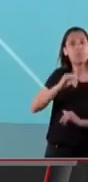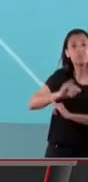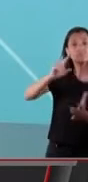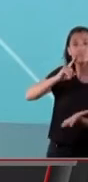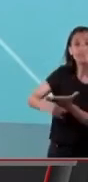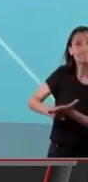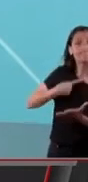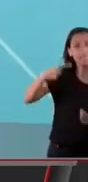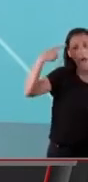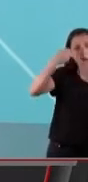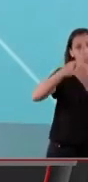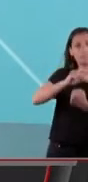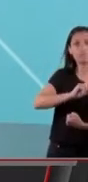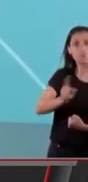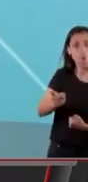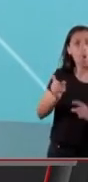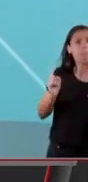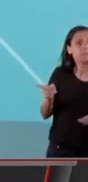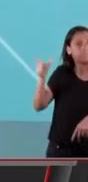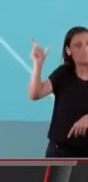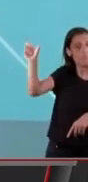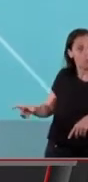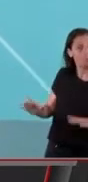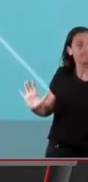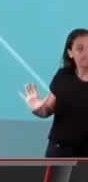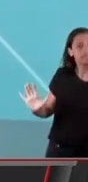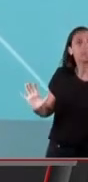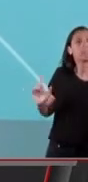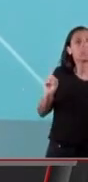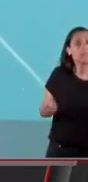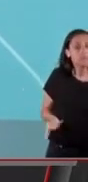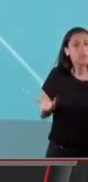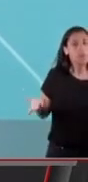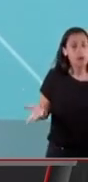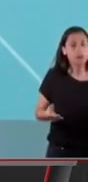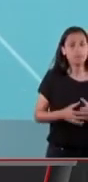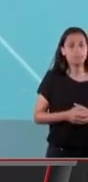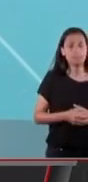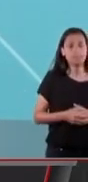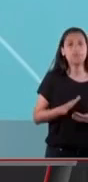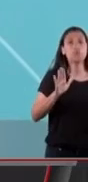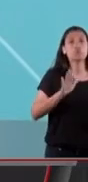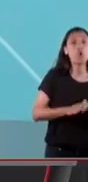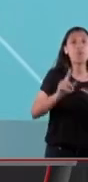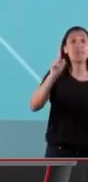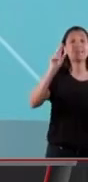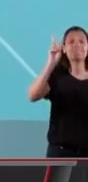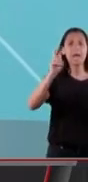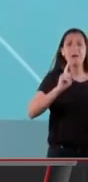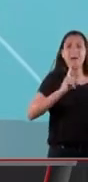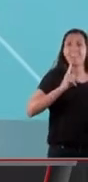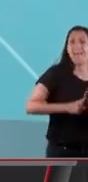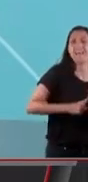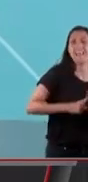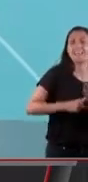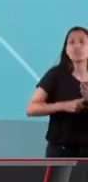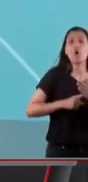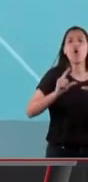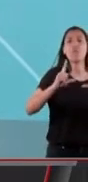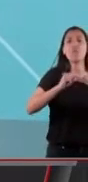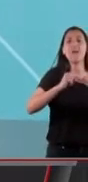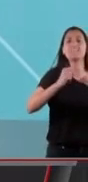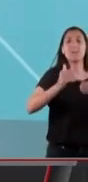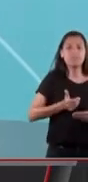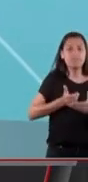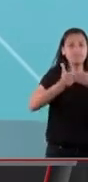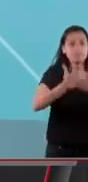caso, la impugnación, el pedido de objeción, de algún modo,